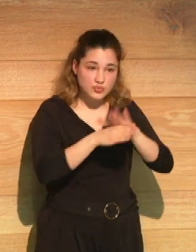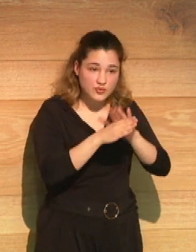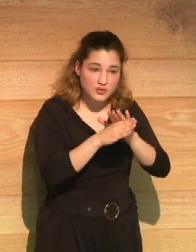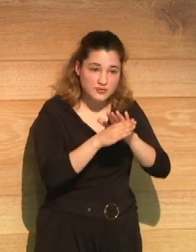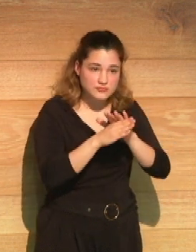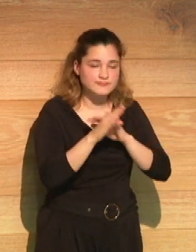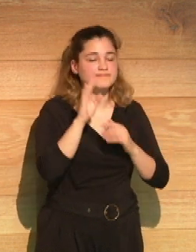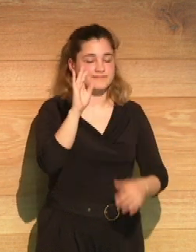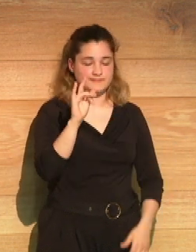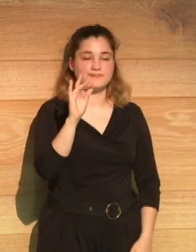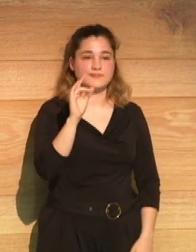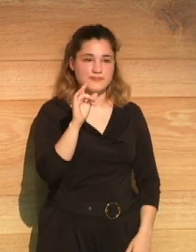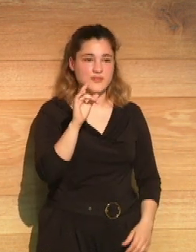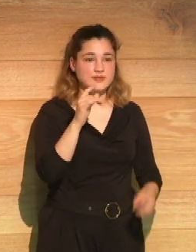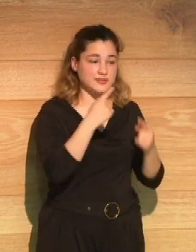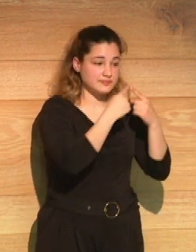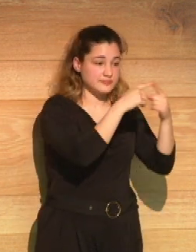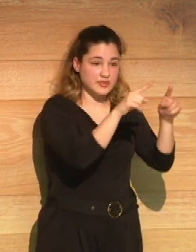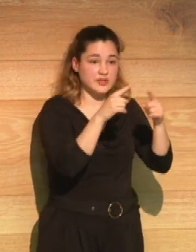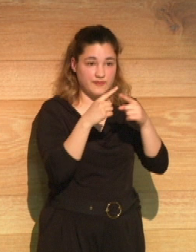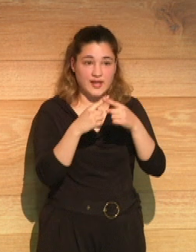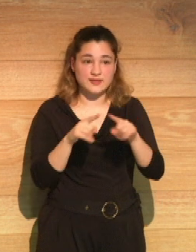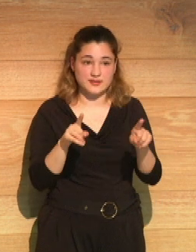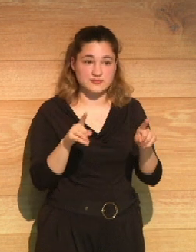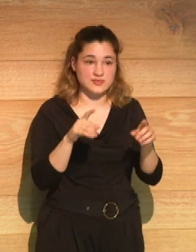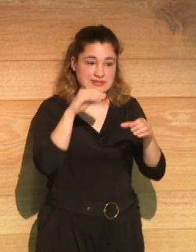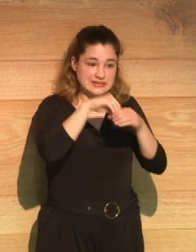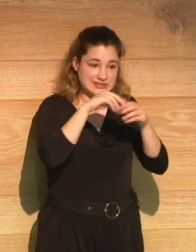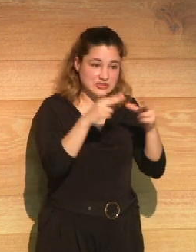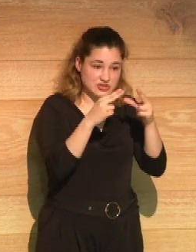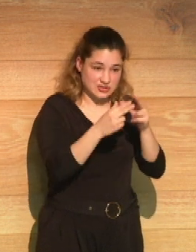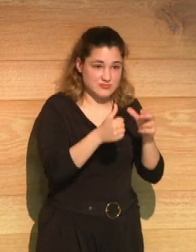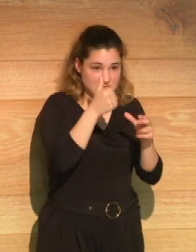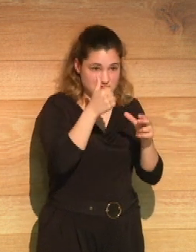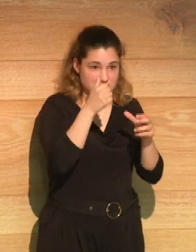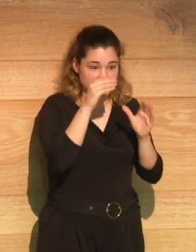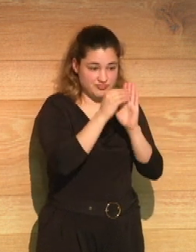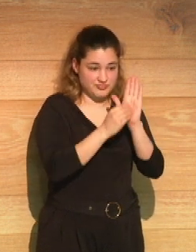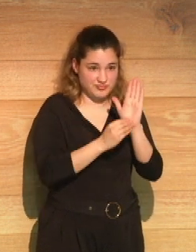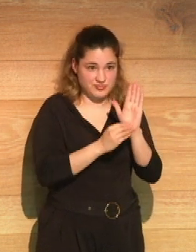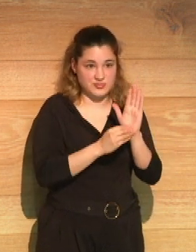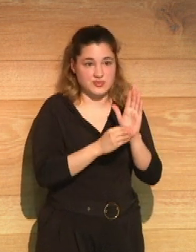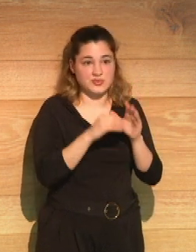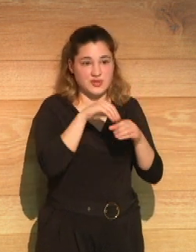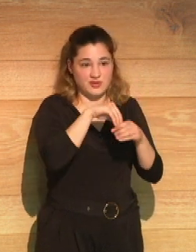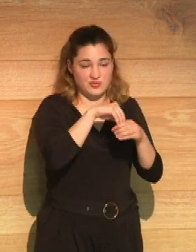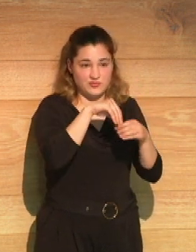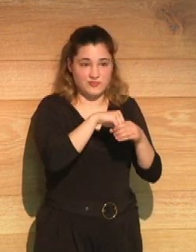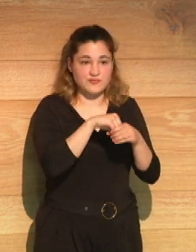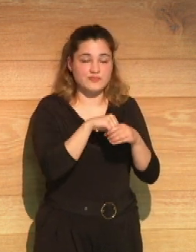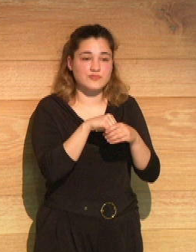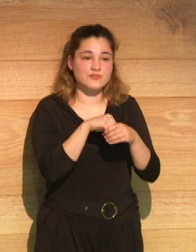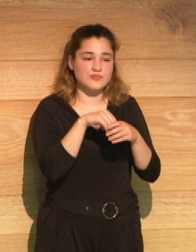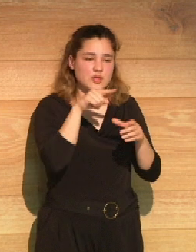Serán diferentes. Tendrán más contenido social. ¿Cómo esto nos ayuda en la digitalización? Nos